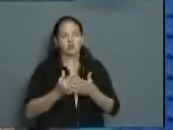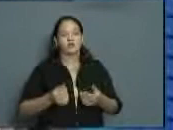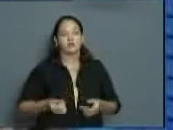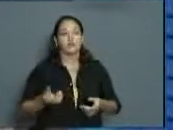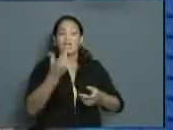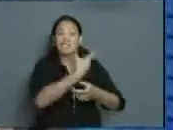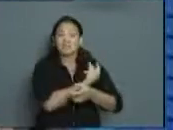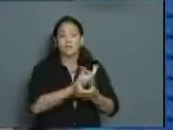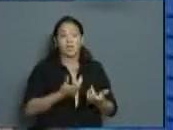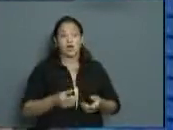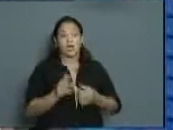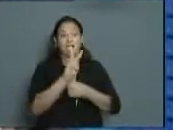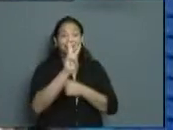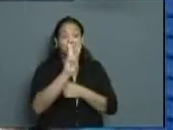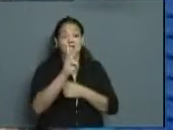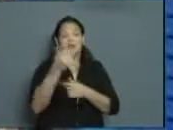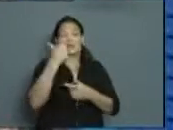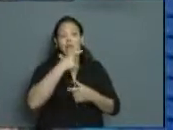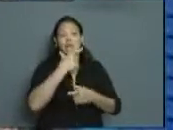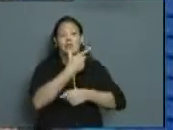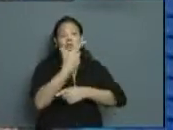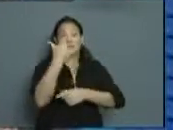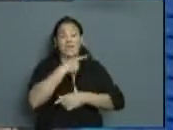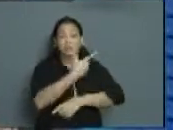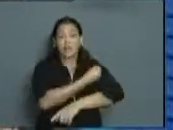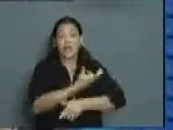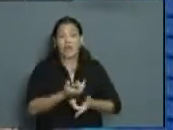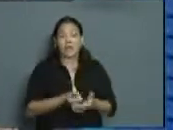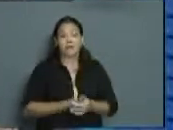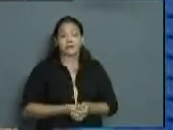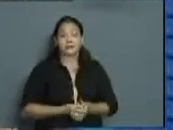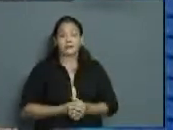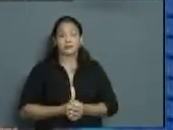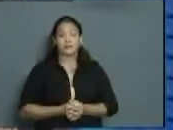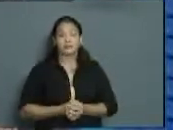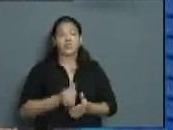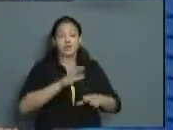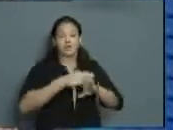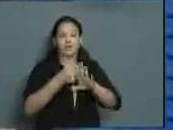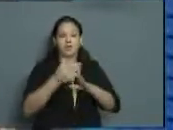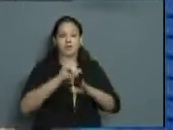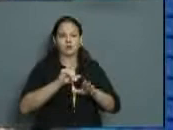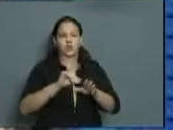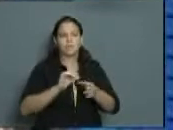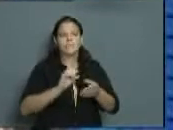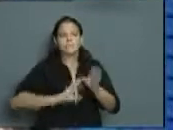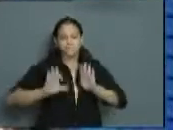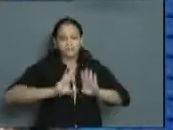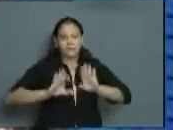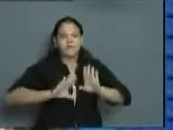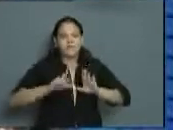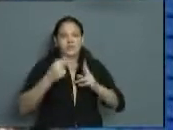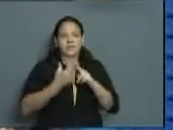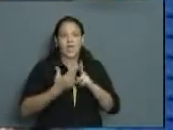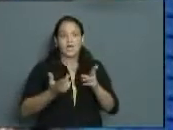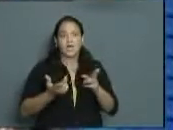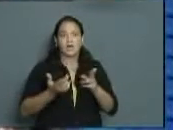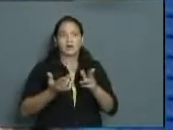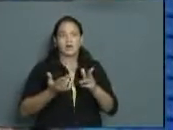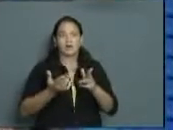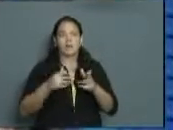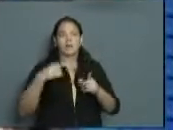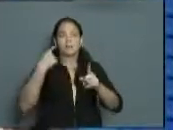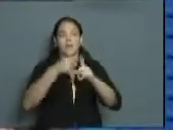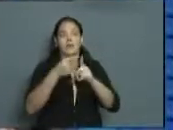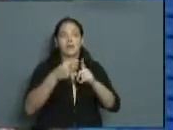pongan las 3 dosis de Abdala. Cada vez que usted, después que usted tiene anticuerpos, cada vez que usted tiene una vacunación, usted lo que hace es